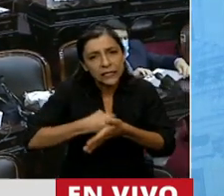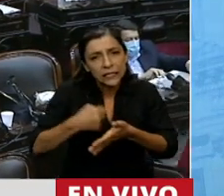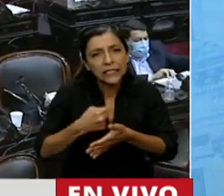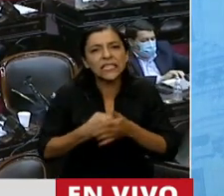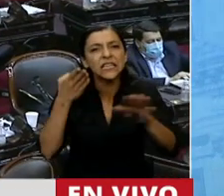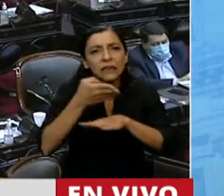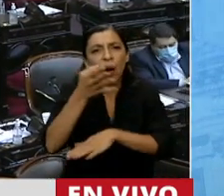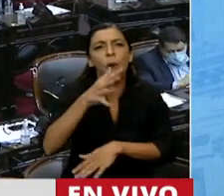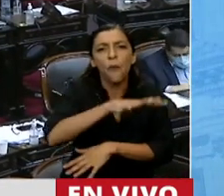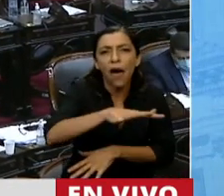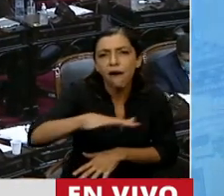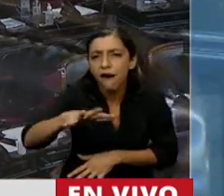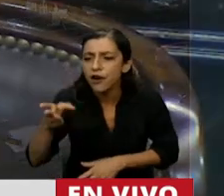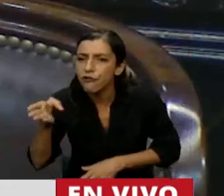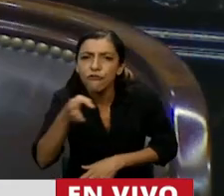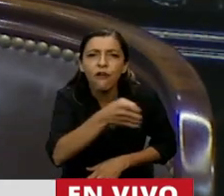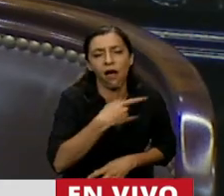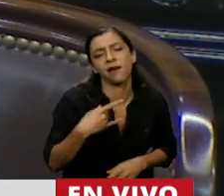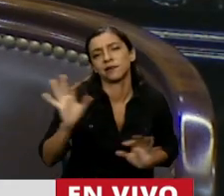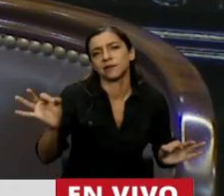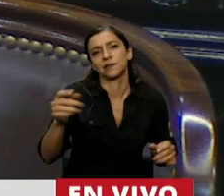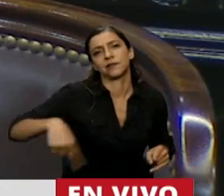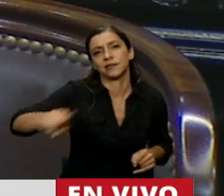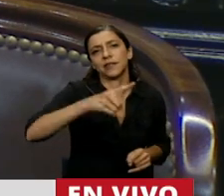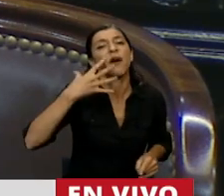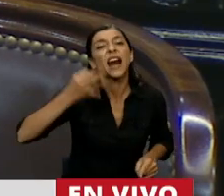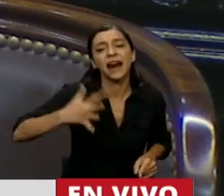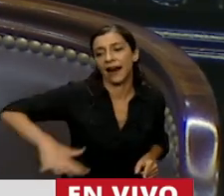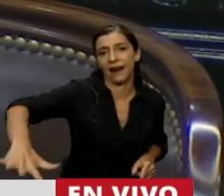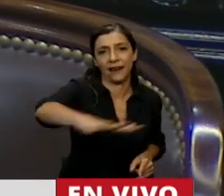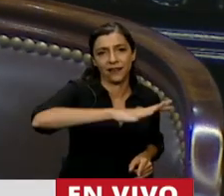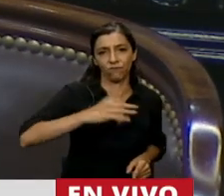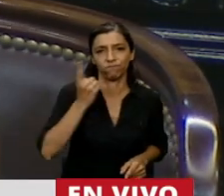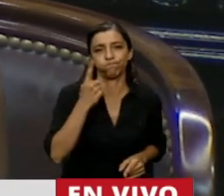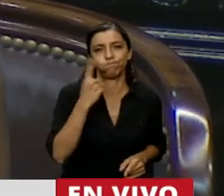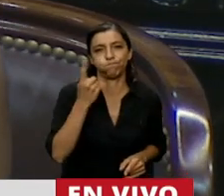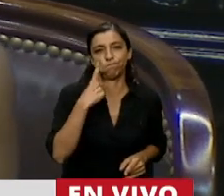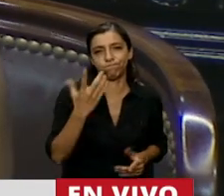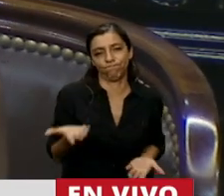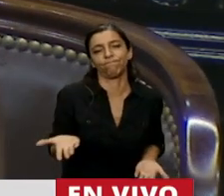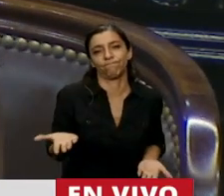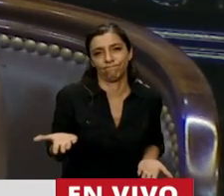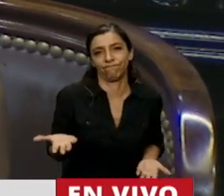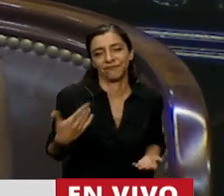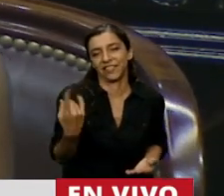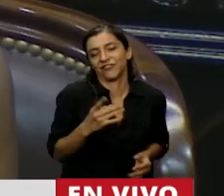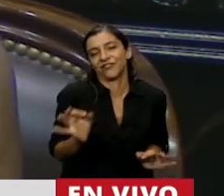barrios, sabemos que hay una realidad innegable, porque es